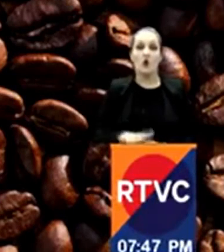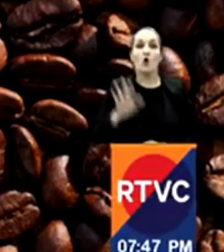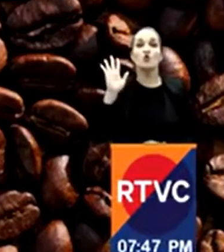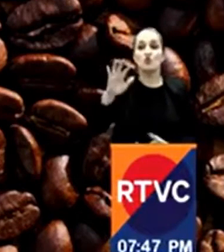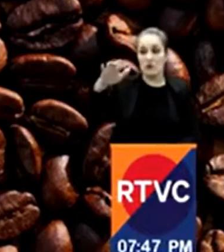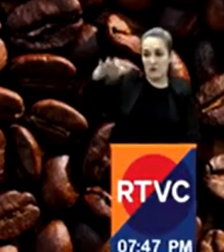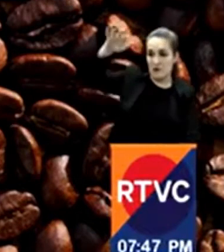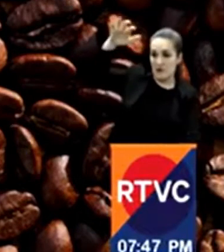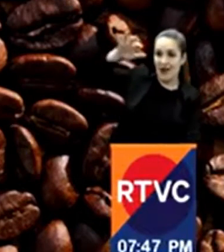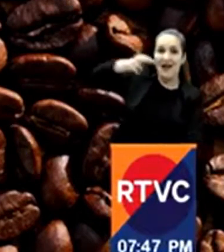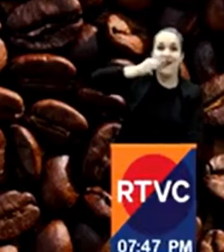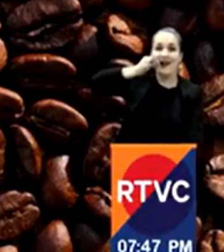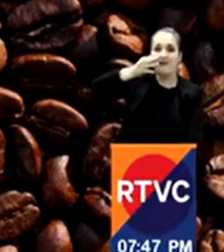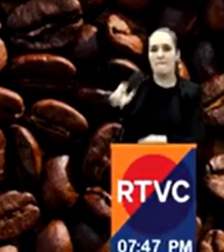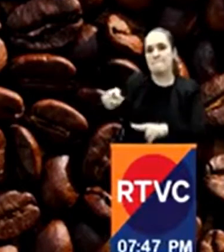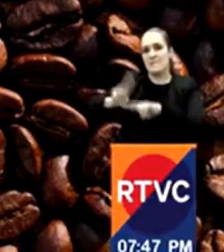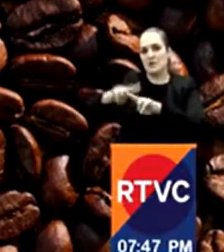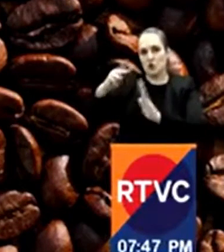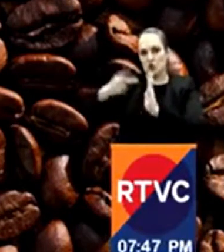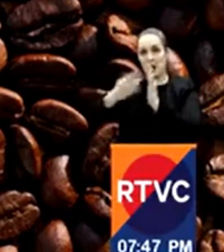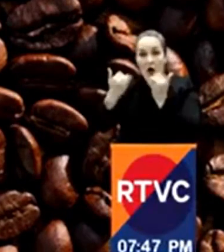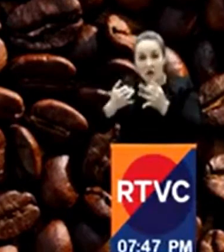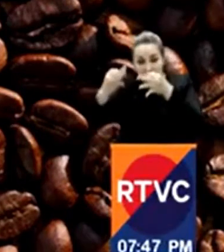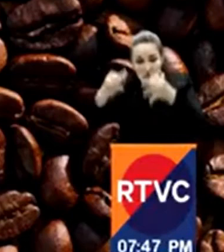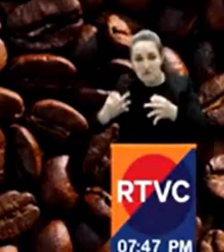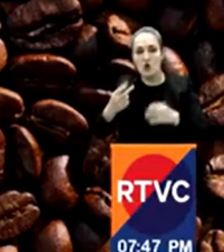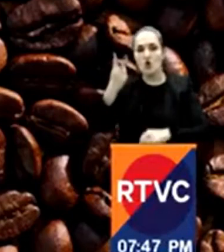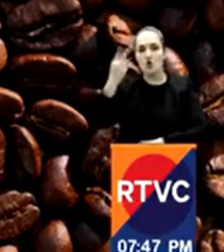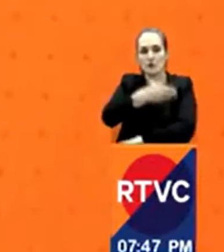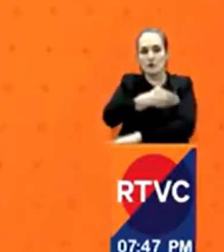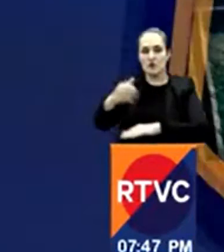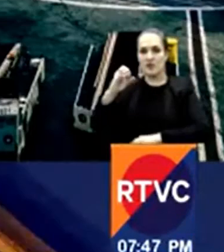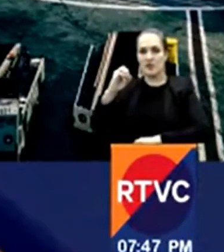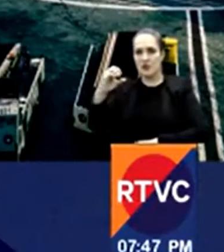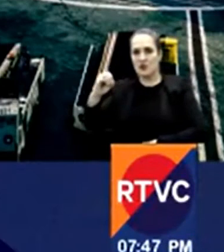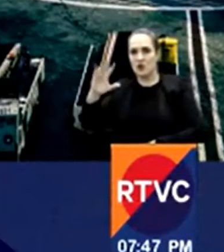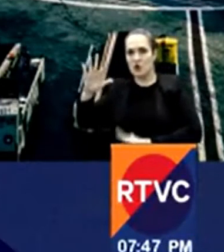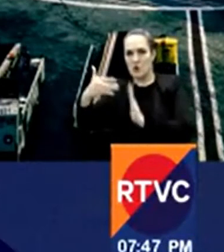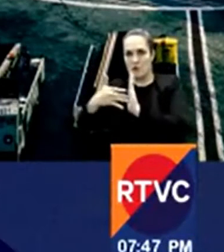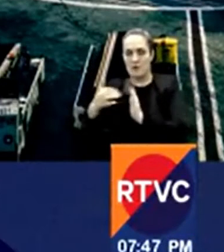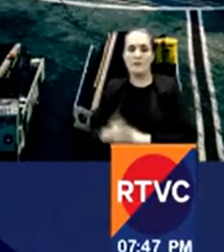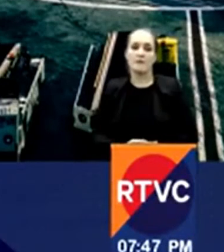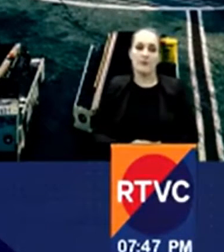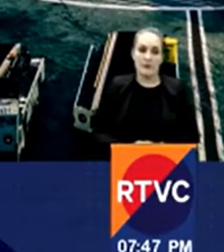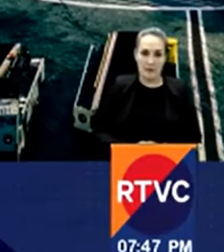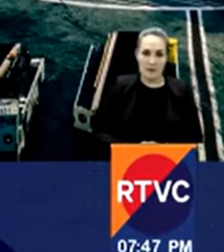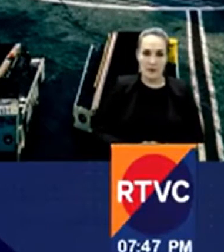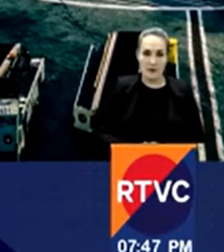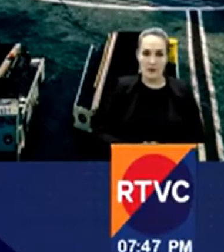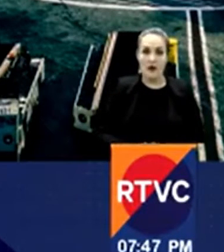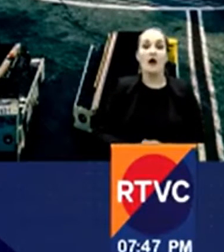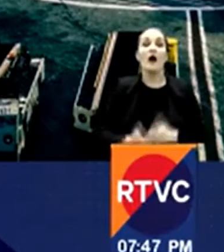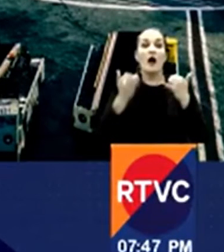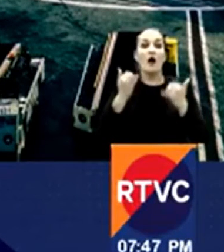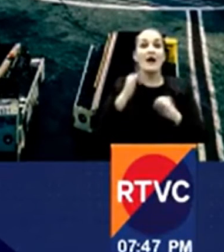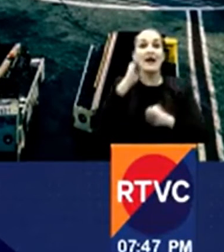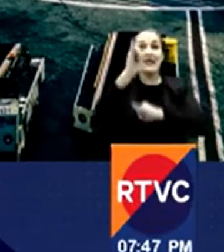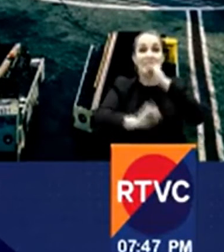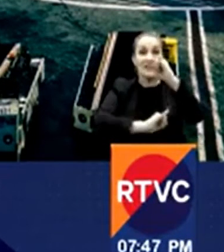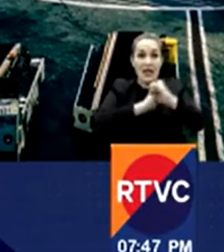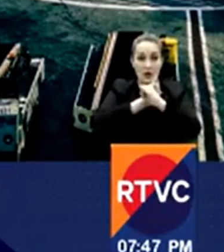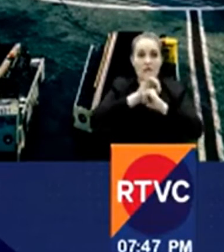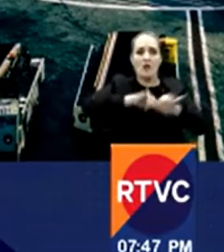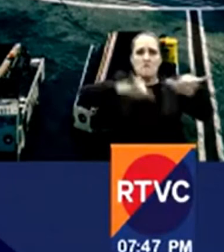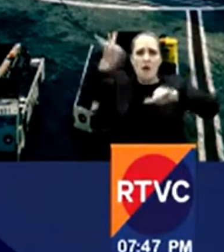carga de café aumentó 2.000 pesos y quedó en 2.005.000 pesos. 1.051 vuelos internacionales semanales salieron